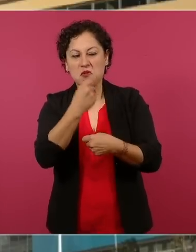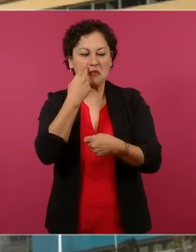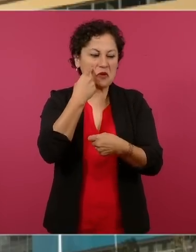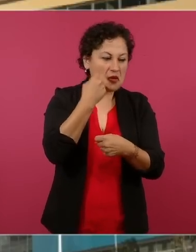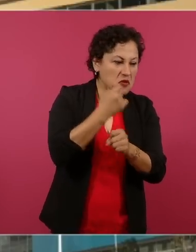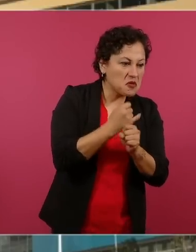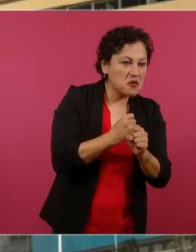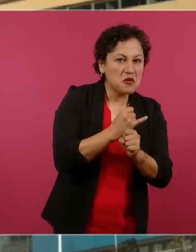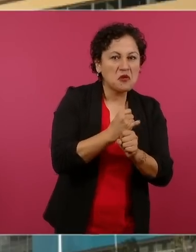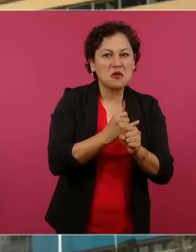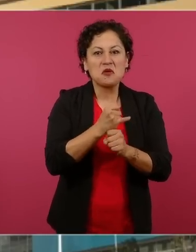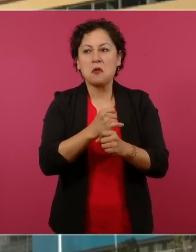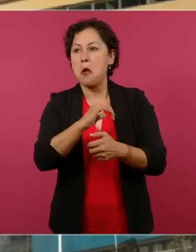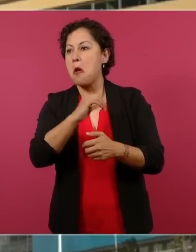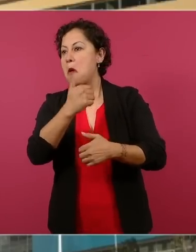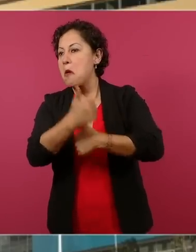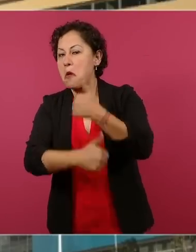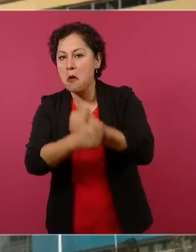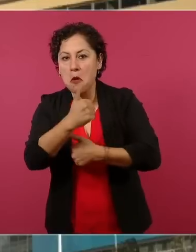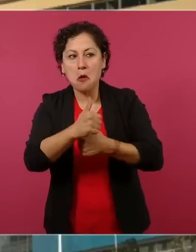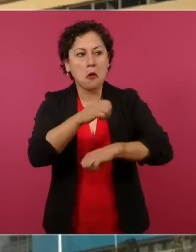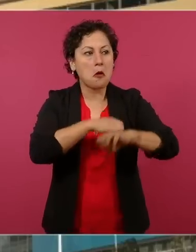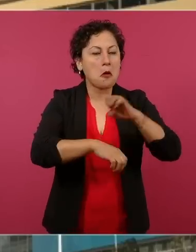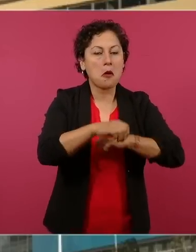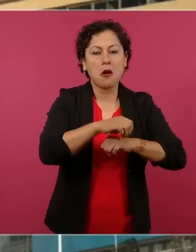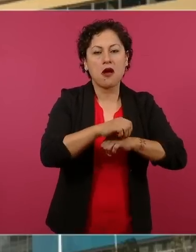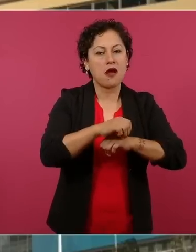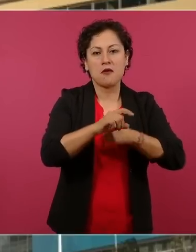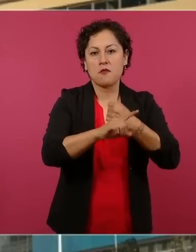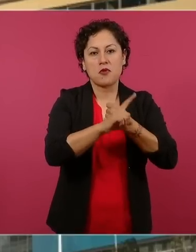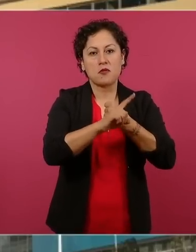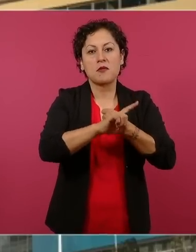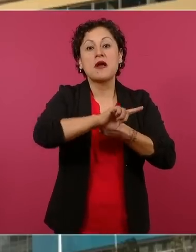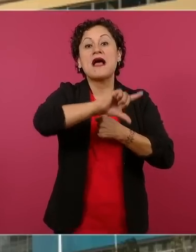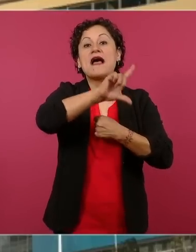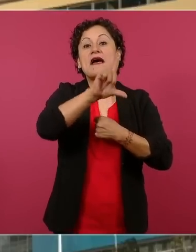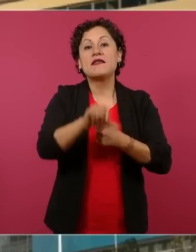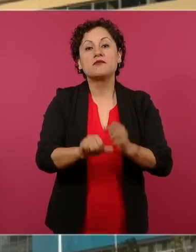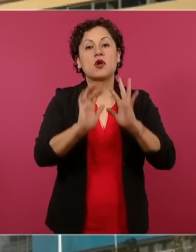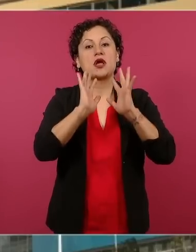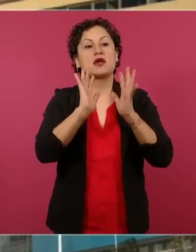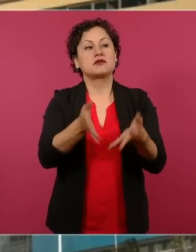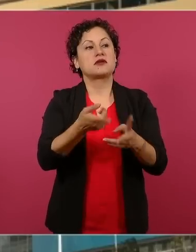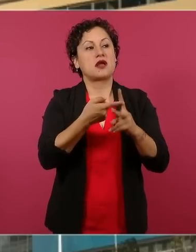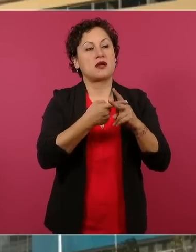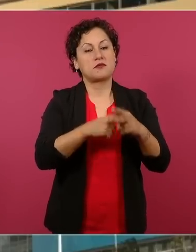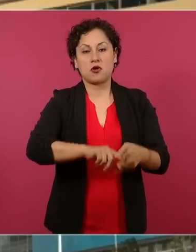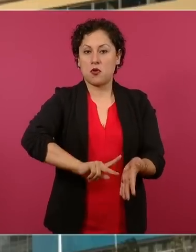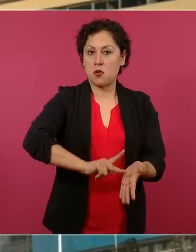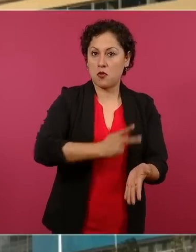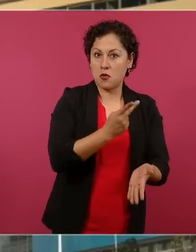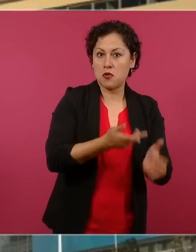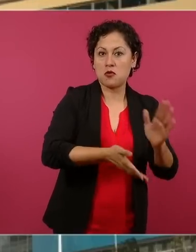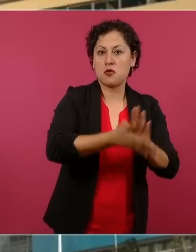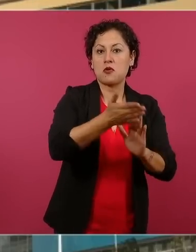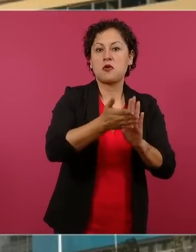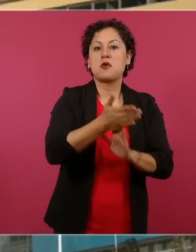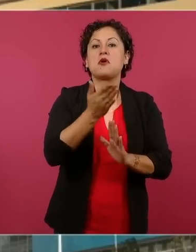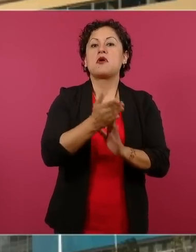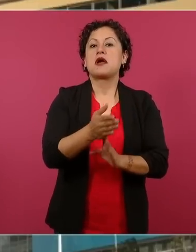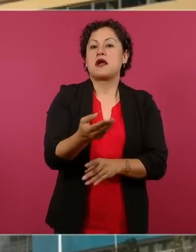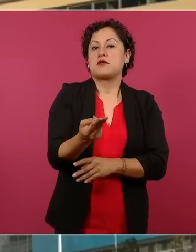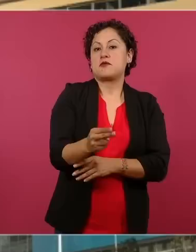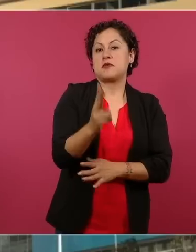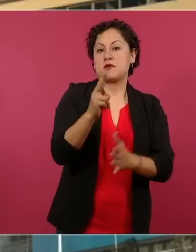procesos de licitación, se reinició su construcción y fue inaugurado en noviembre del 2022. Fue una inversión